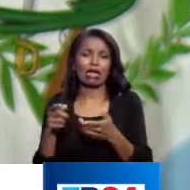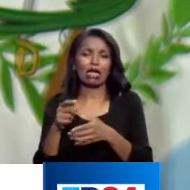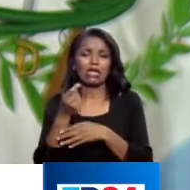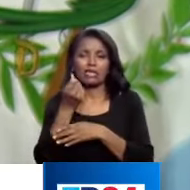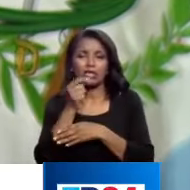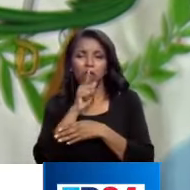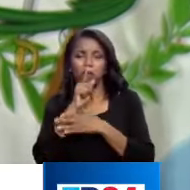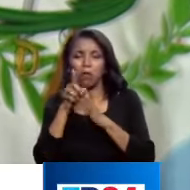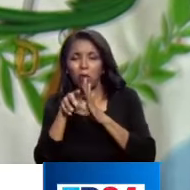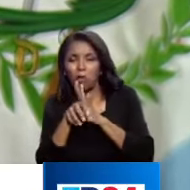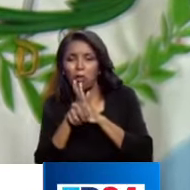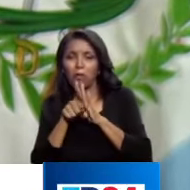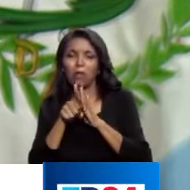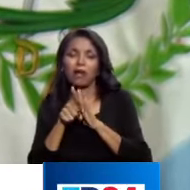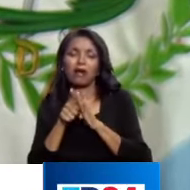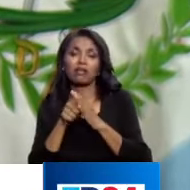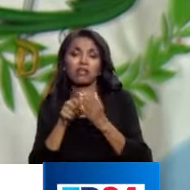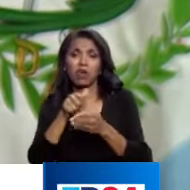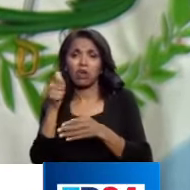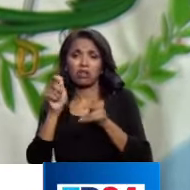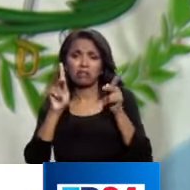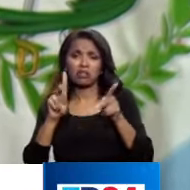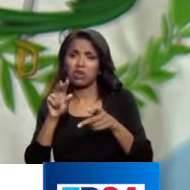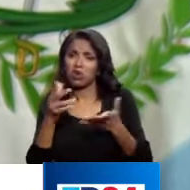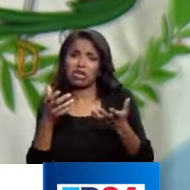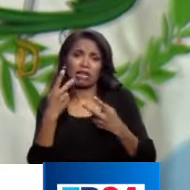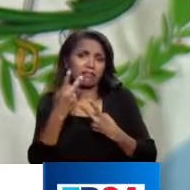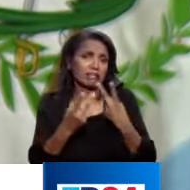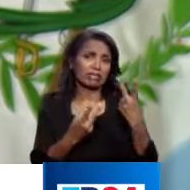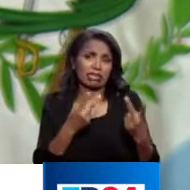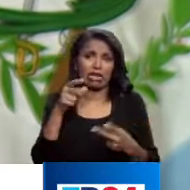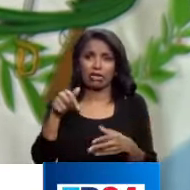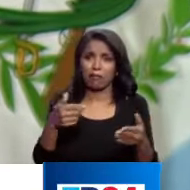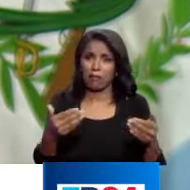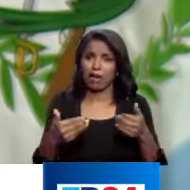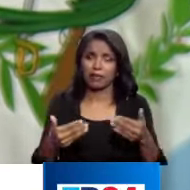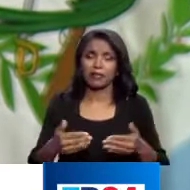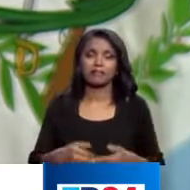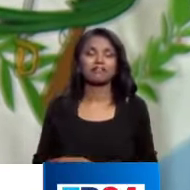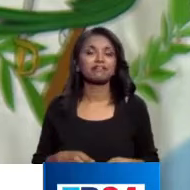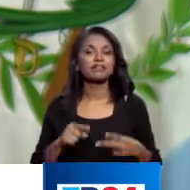corrupción han mermado nuestras capacidades. Lo segundo,